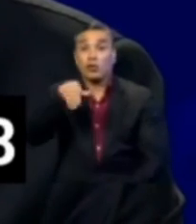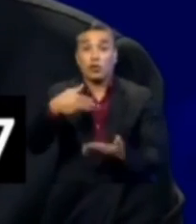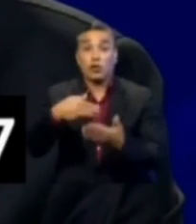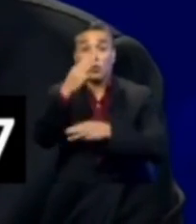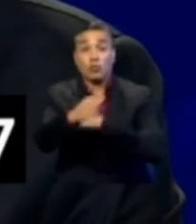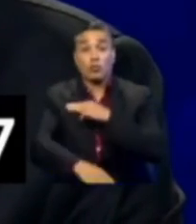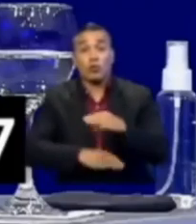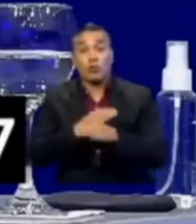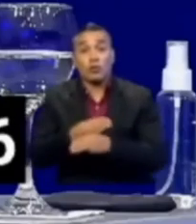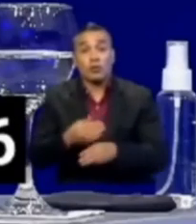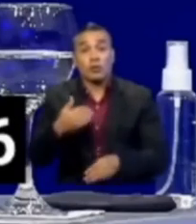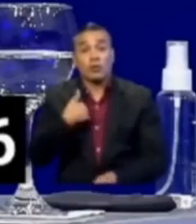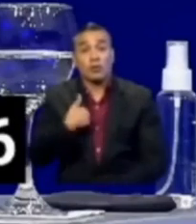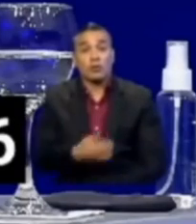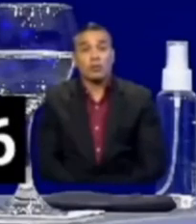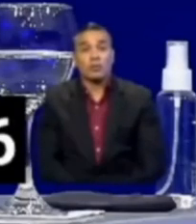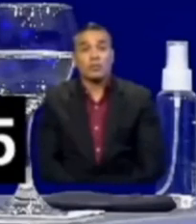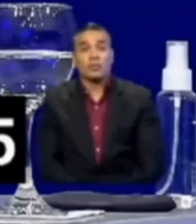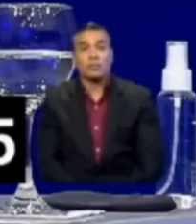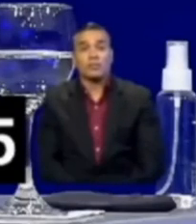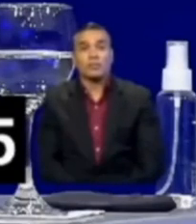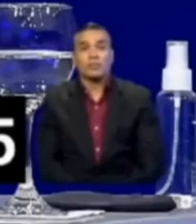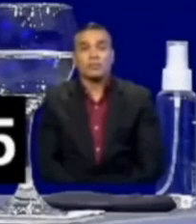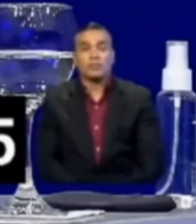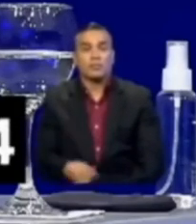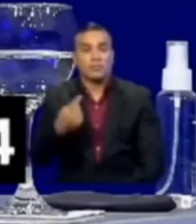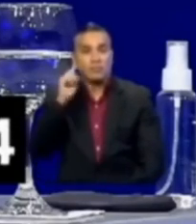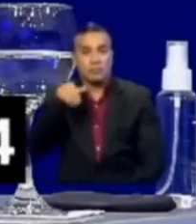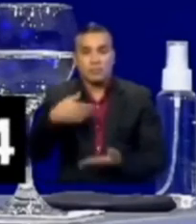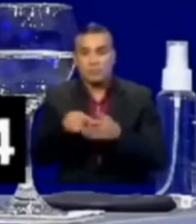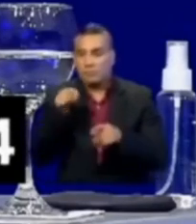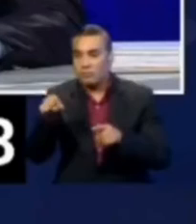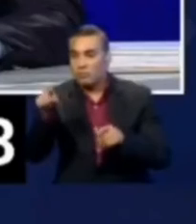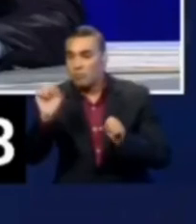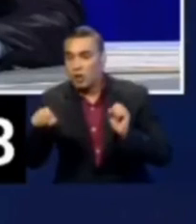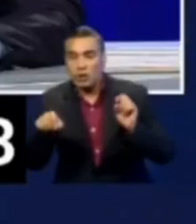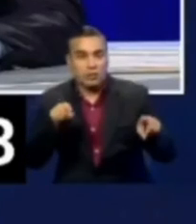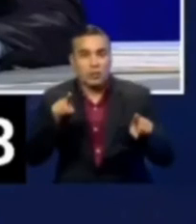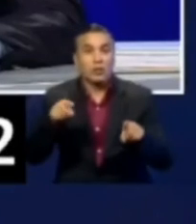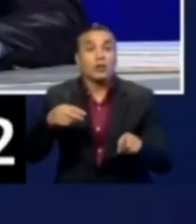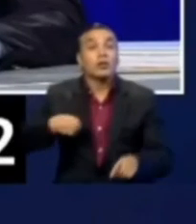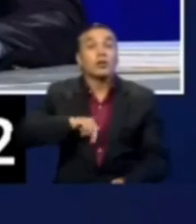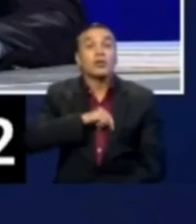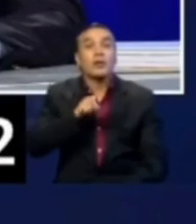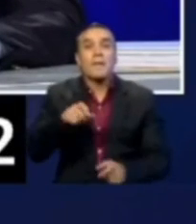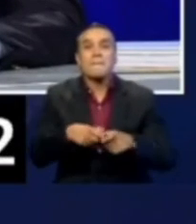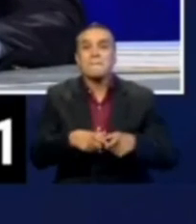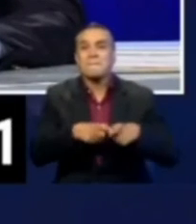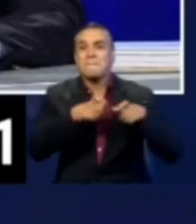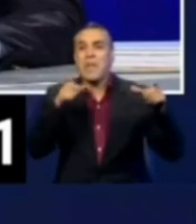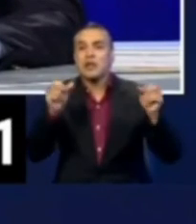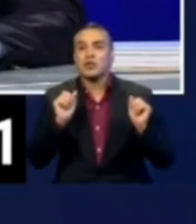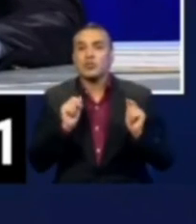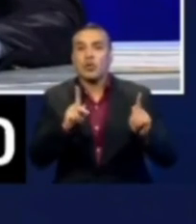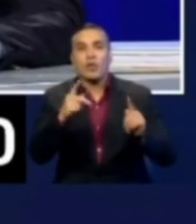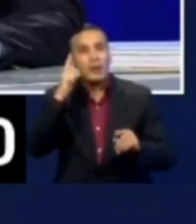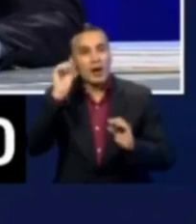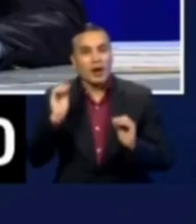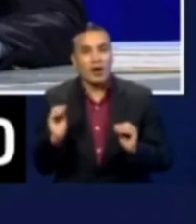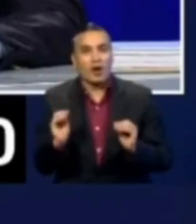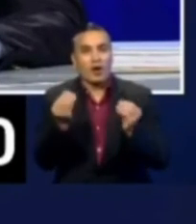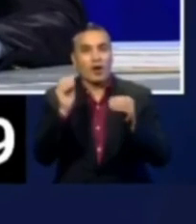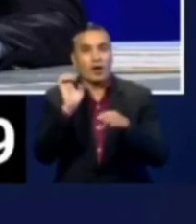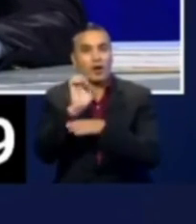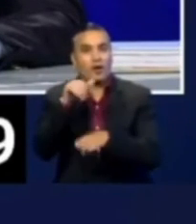mundo va a tener, evidentemente, que optar por todos ellos. Nosotros vamos a ampliar las opciones para los